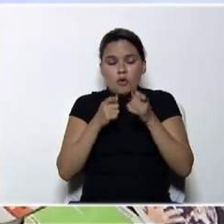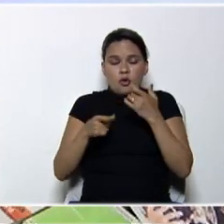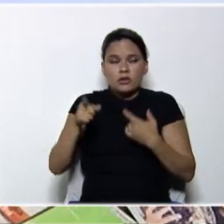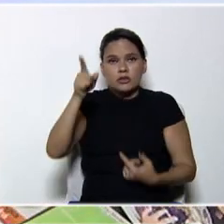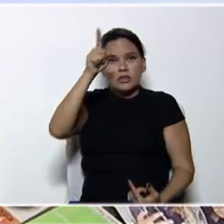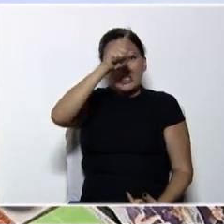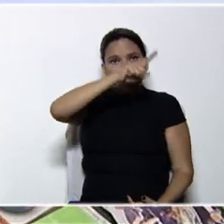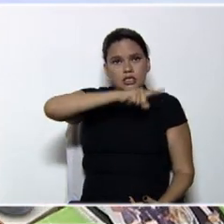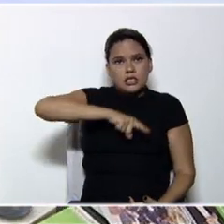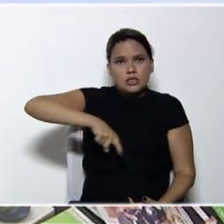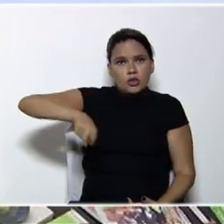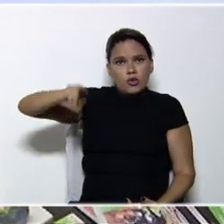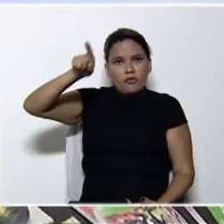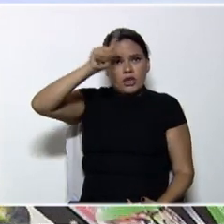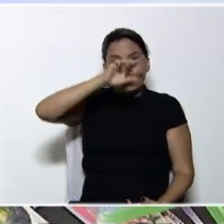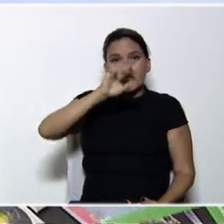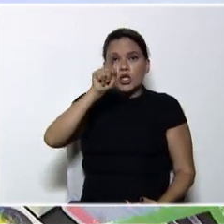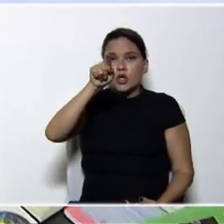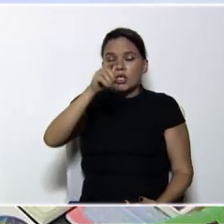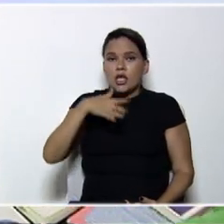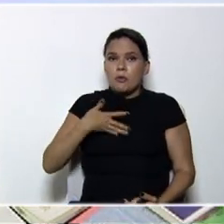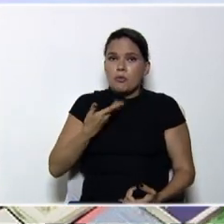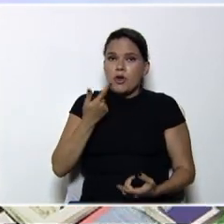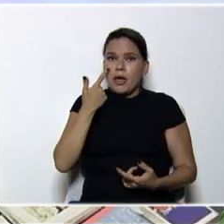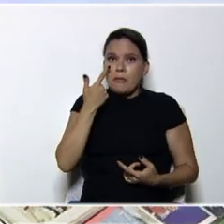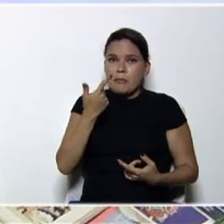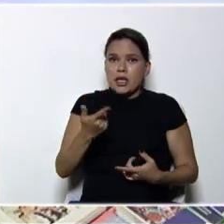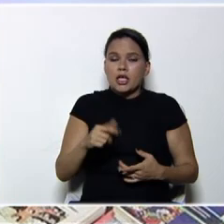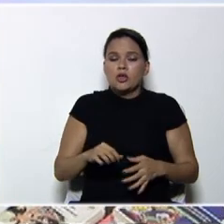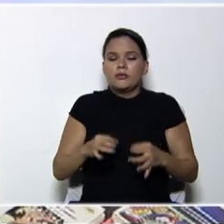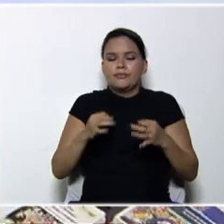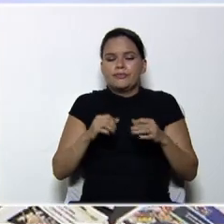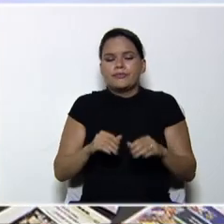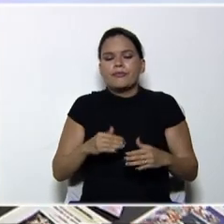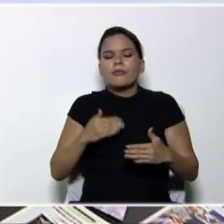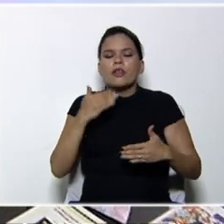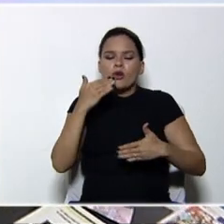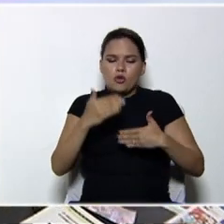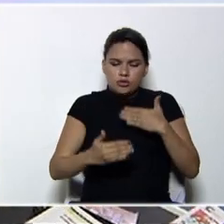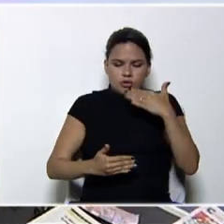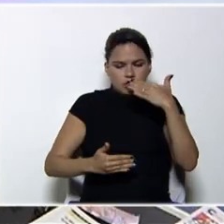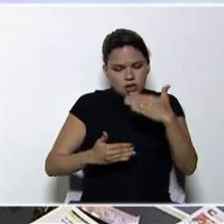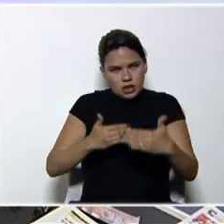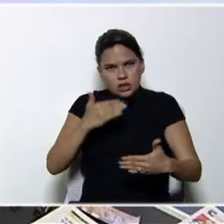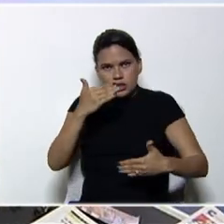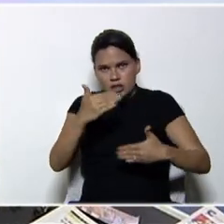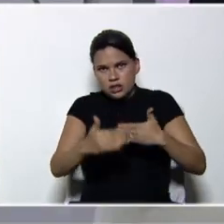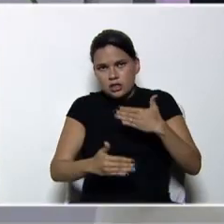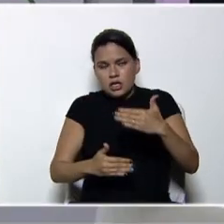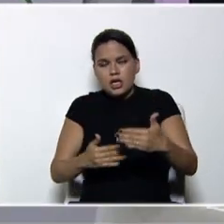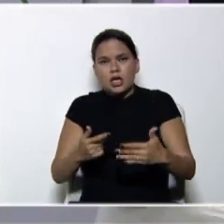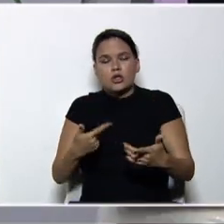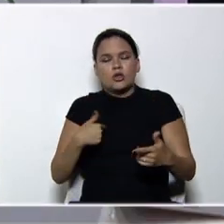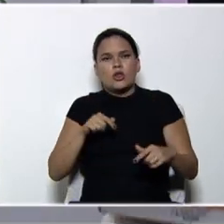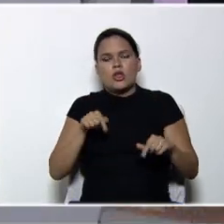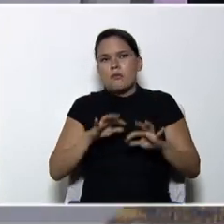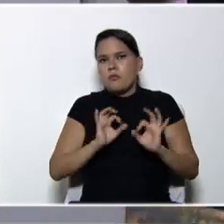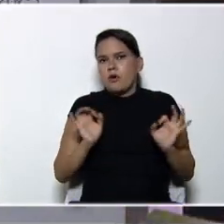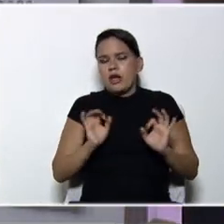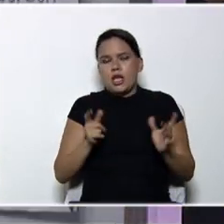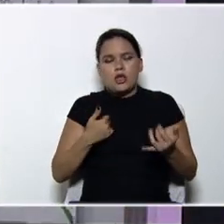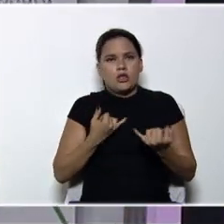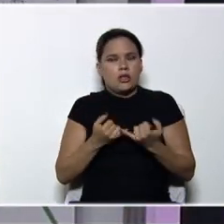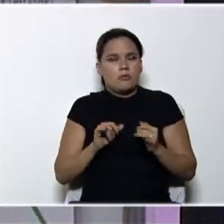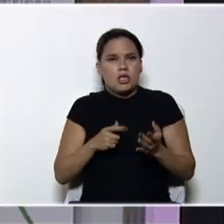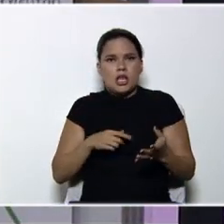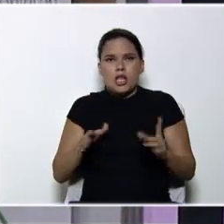de circunferencia, es que ustedes puedan ver que esto va a ser constante. Esto no se va, una vez que yo tenga la solución, se acabó. No.